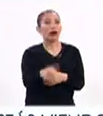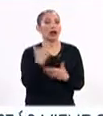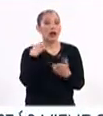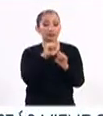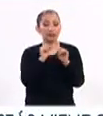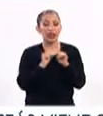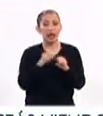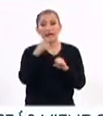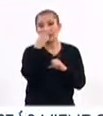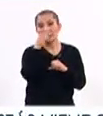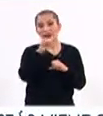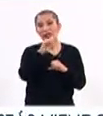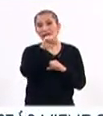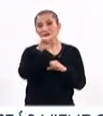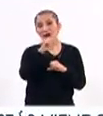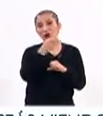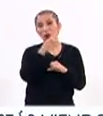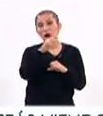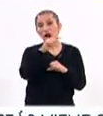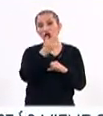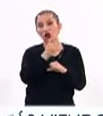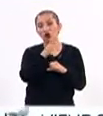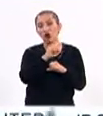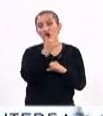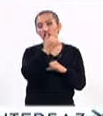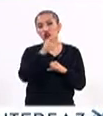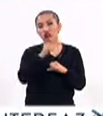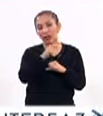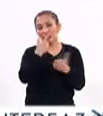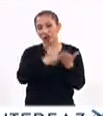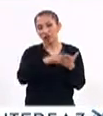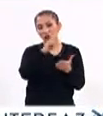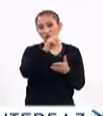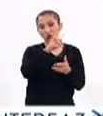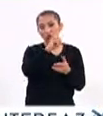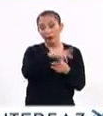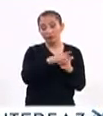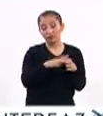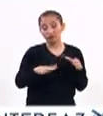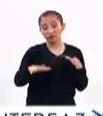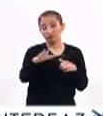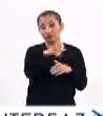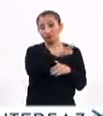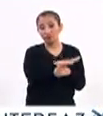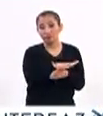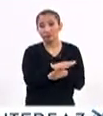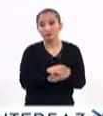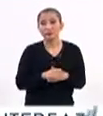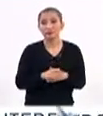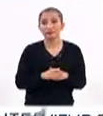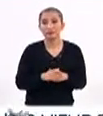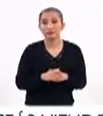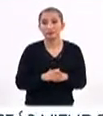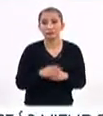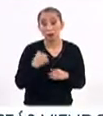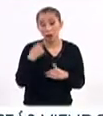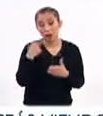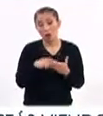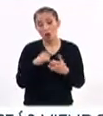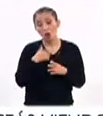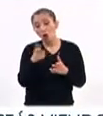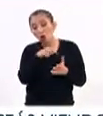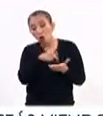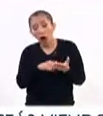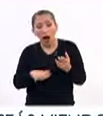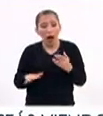la sala Nezahualcóyotl de la máxima casa de estudios. Una de las, pues yo creería uno de